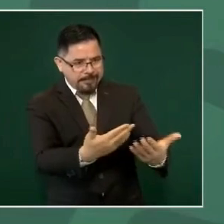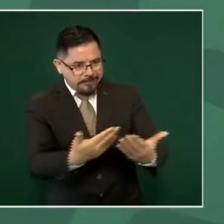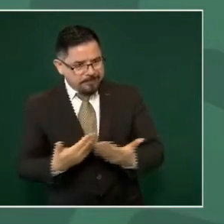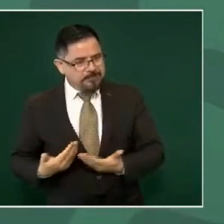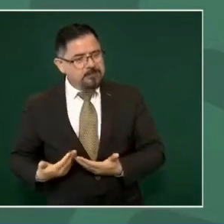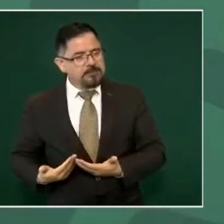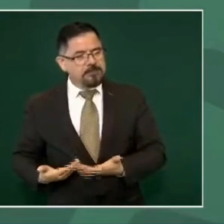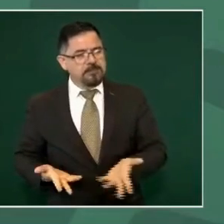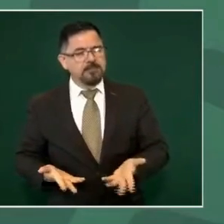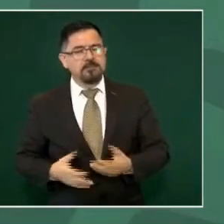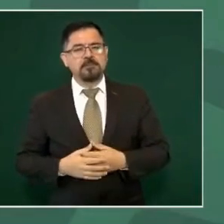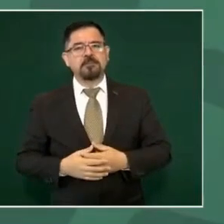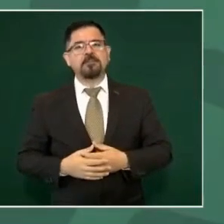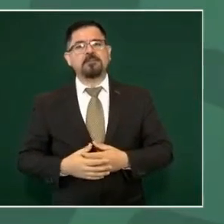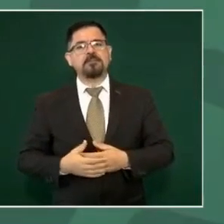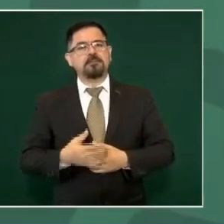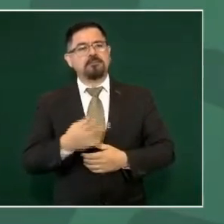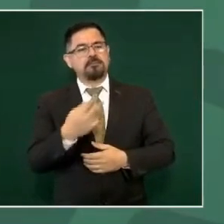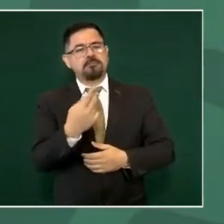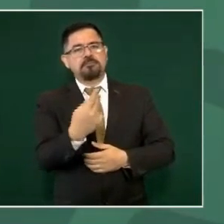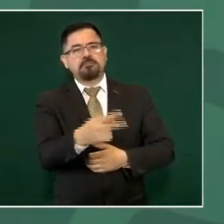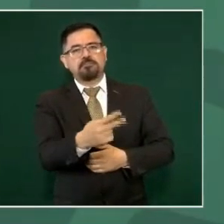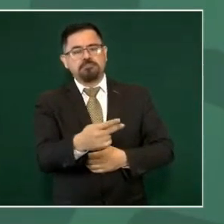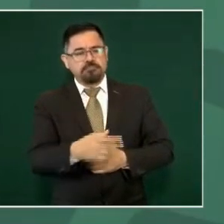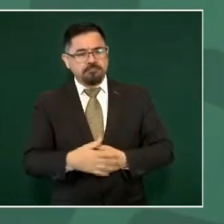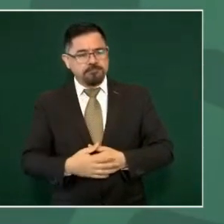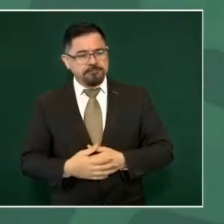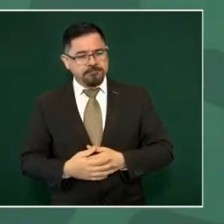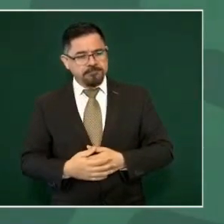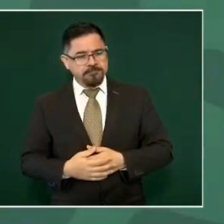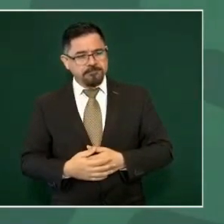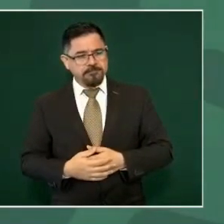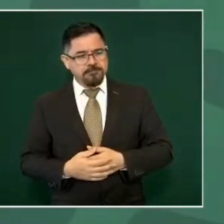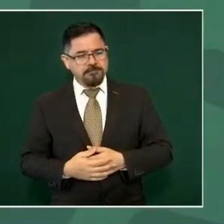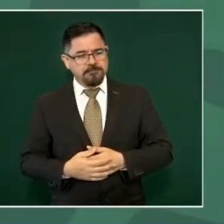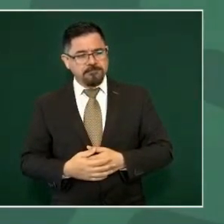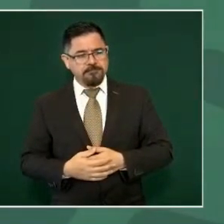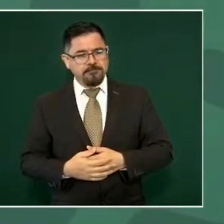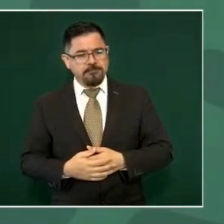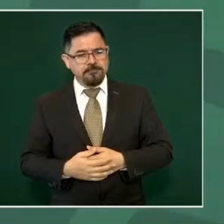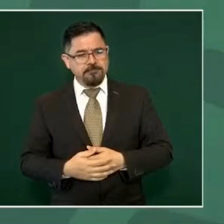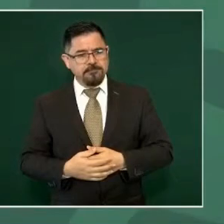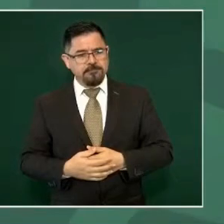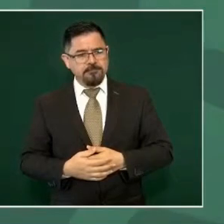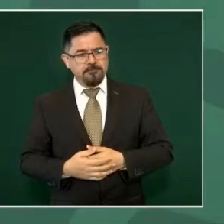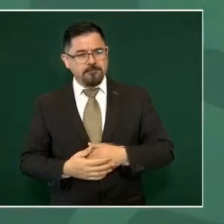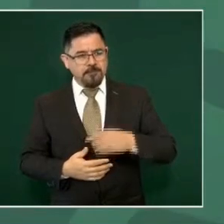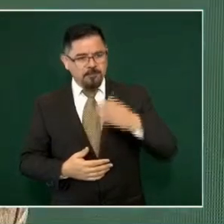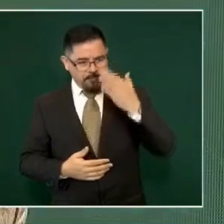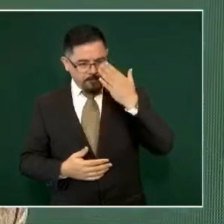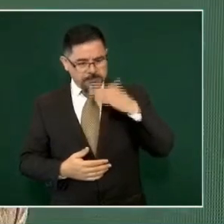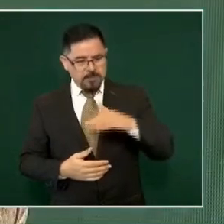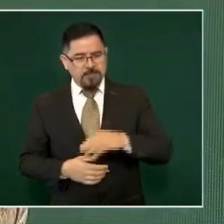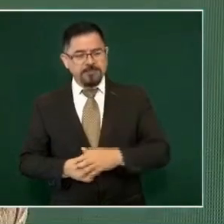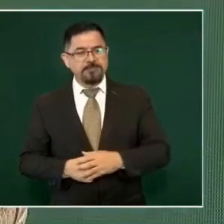a sus allegados como otras empresas. Entonces, esta